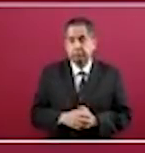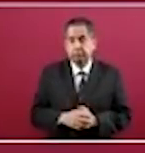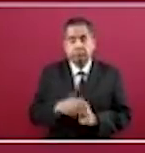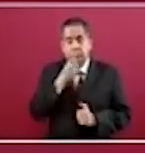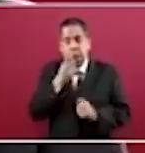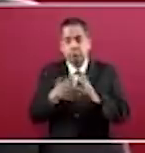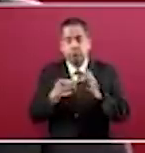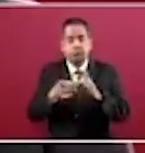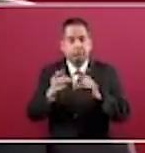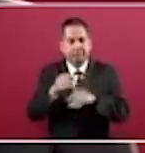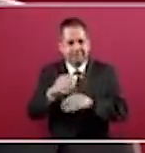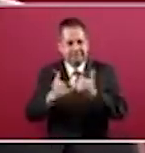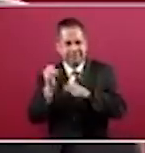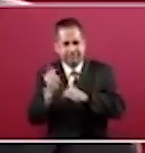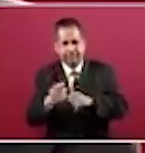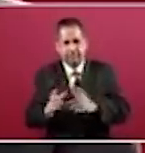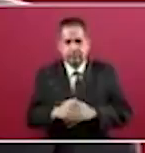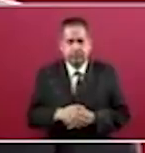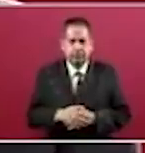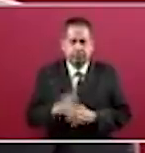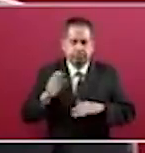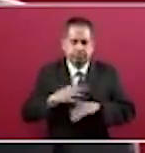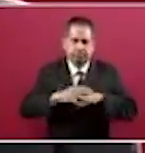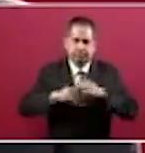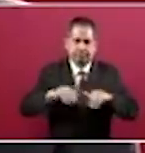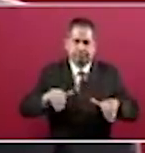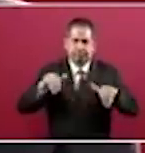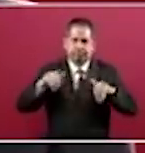se dice en el béisbol, ahí sí voy a batear.